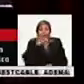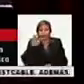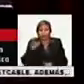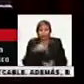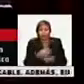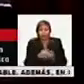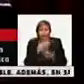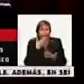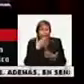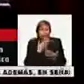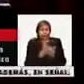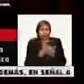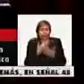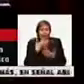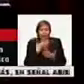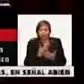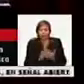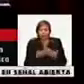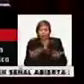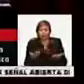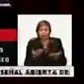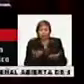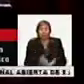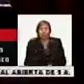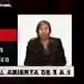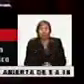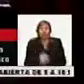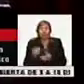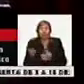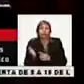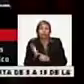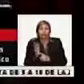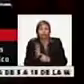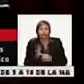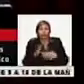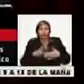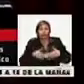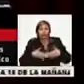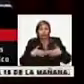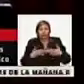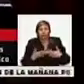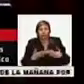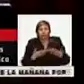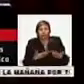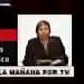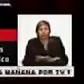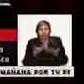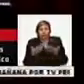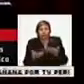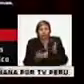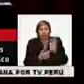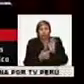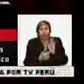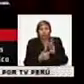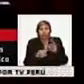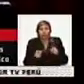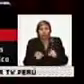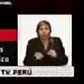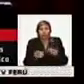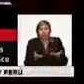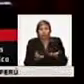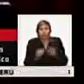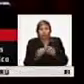compañeros, muchísimas gracias por estar presentes y poder llevar a cabo este